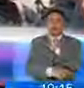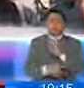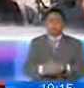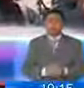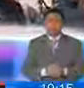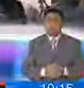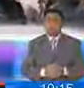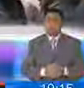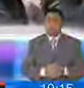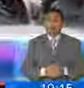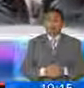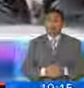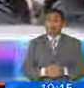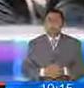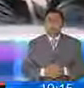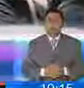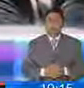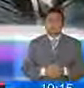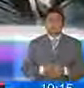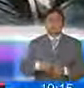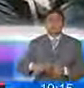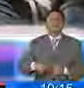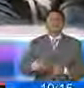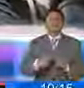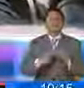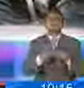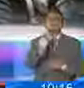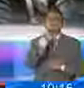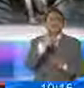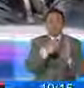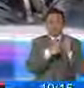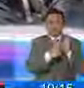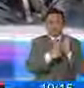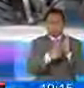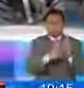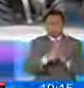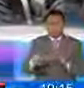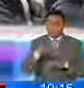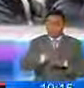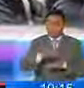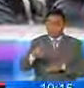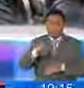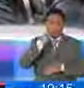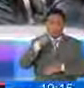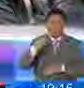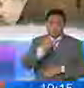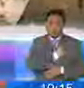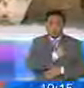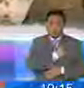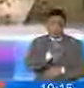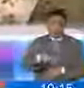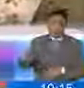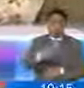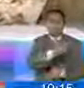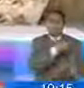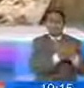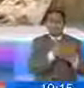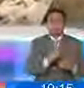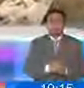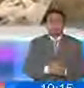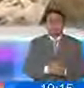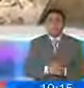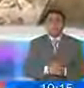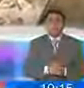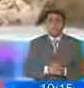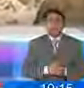un código integral penal que inclusive por este tipo de negligencias los dueños podrían terminar en la cárcel. 30.000 de los cerca de 2 millones